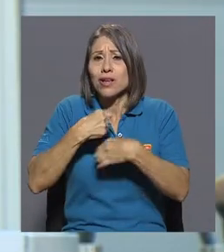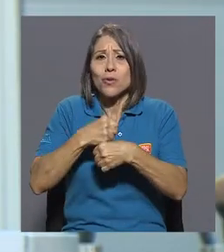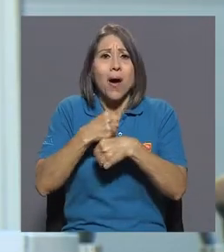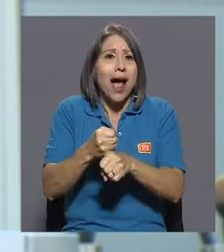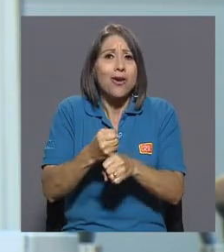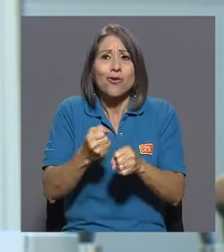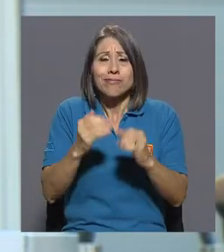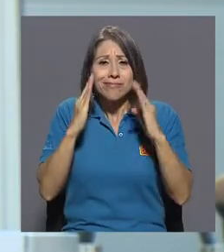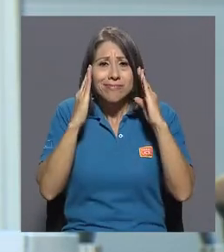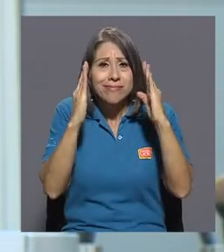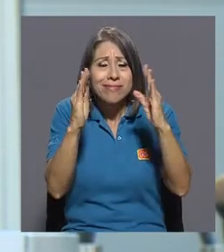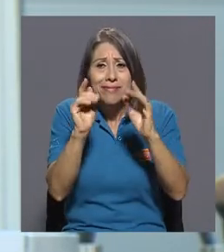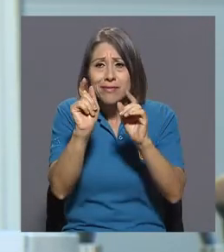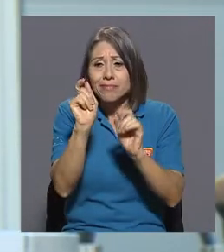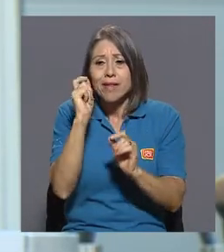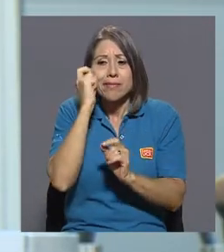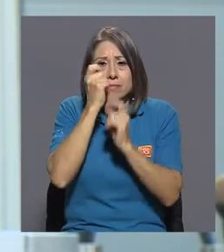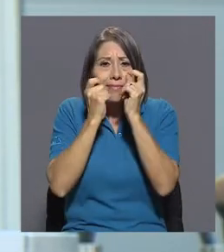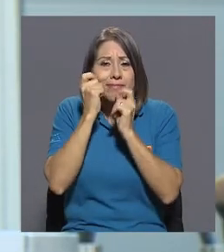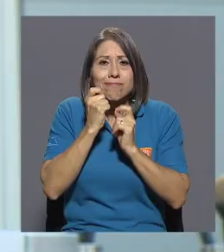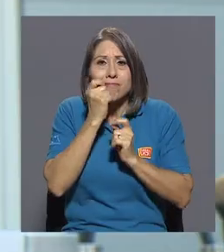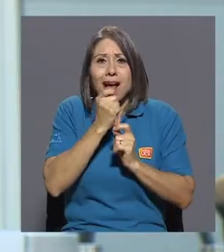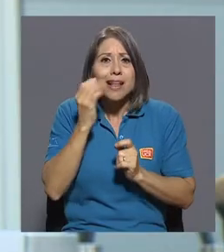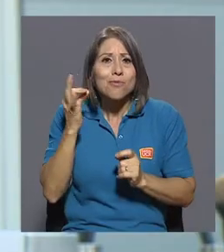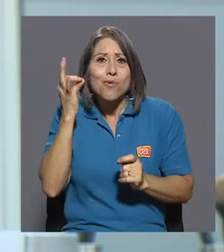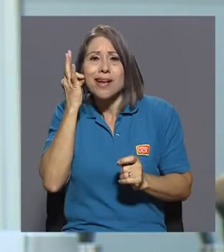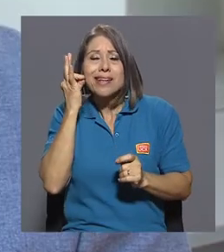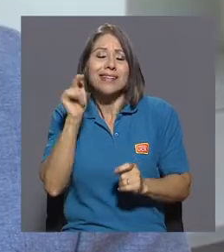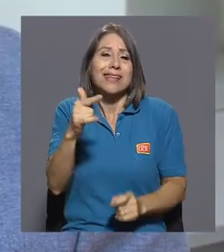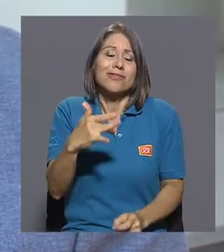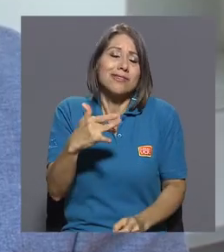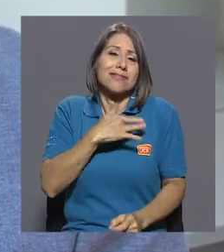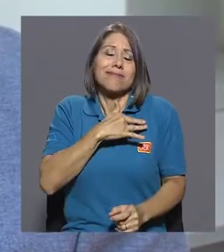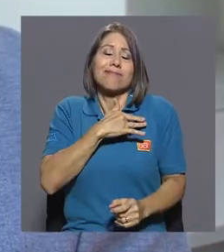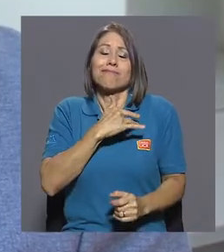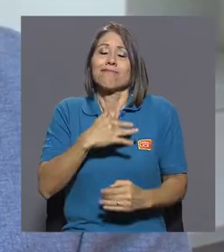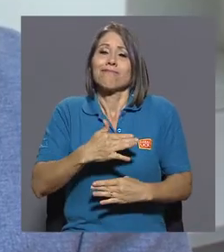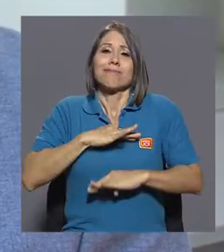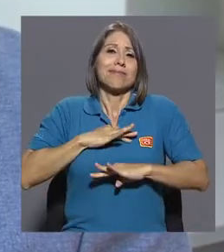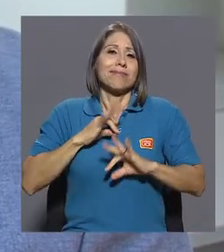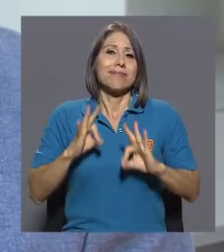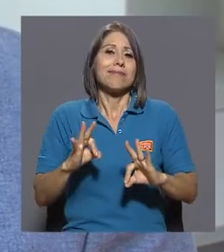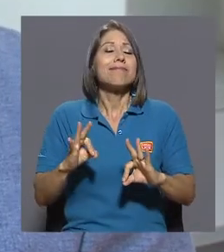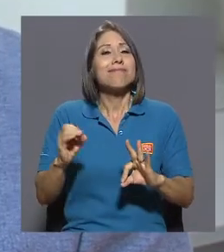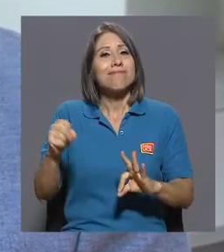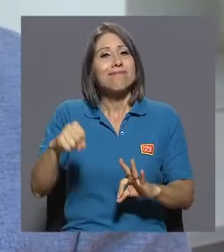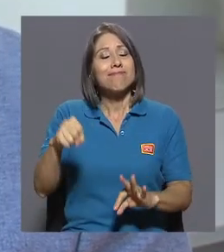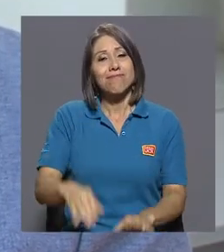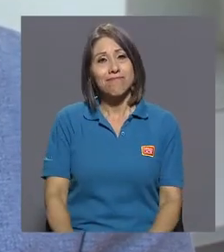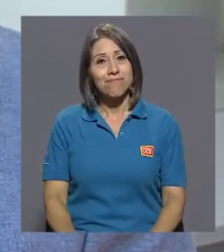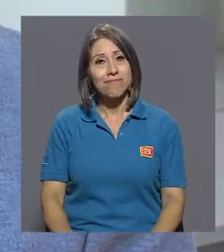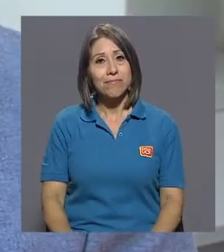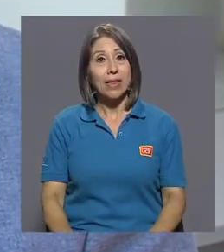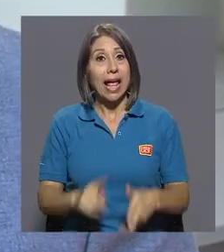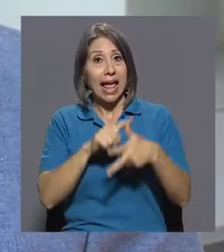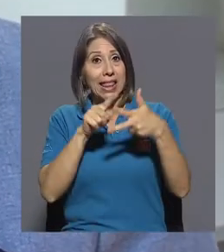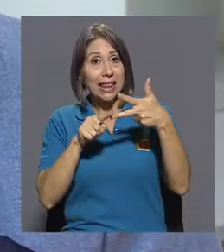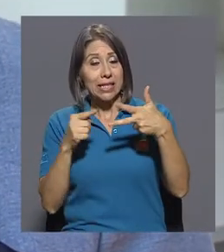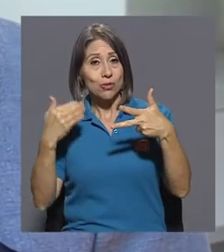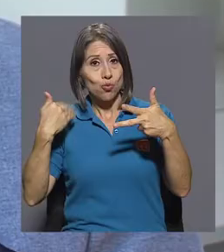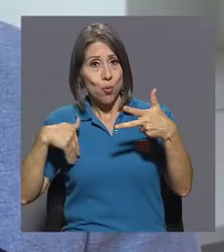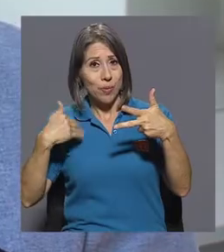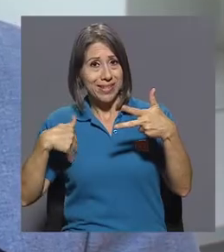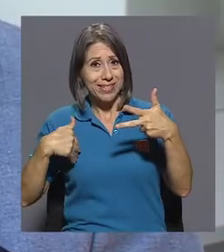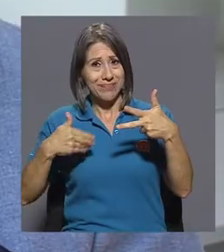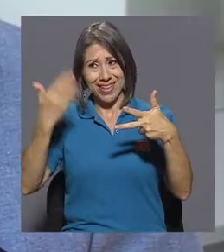es lo que amo hacer y eso es lo que me llena mucho. Pero sí, son dos. Hay tres hombres que en ese periodo antes